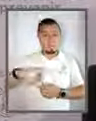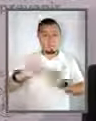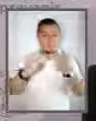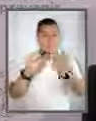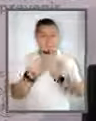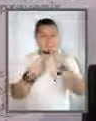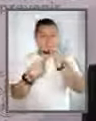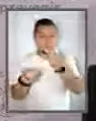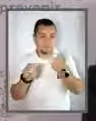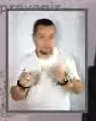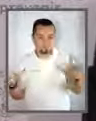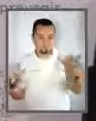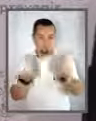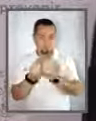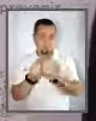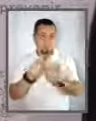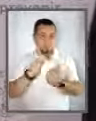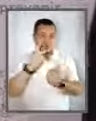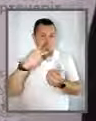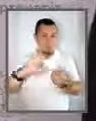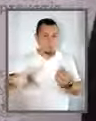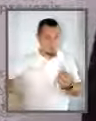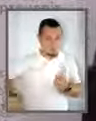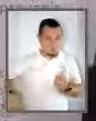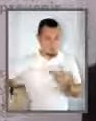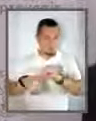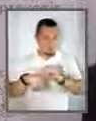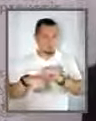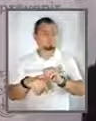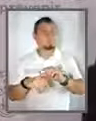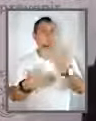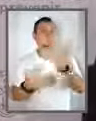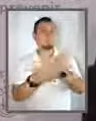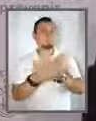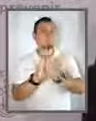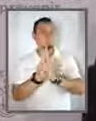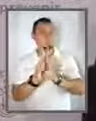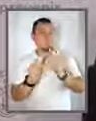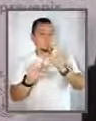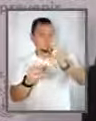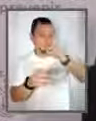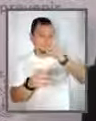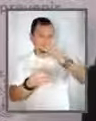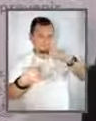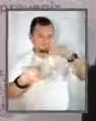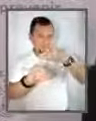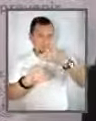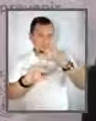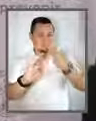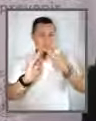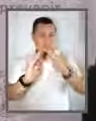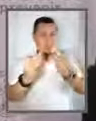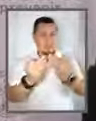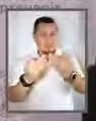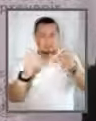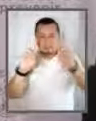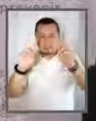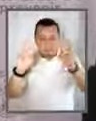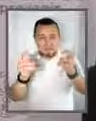las dependencias del Ejecutivo está trabajando de manera intensa, informarles que en